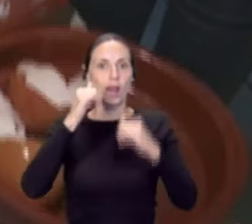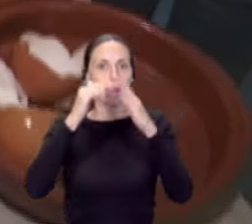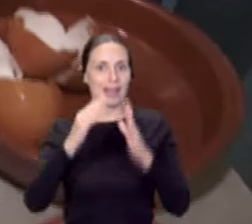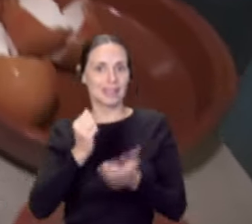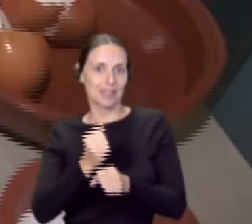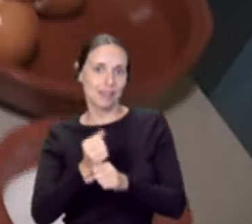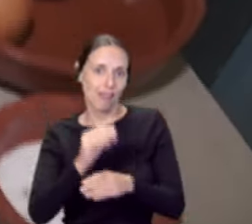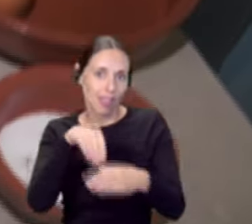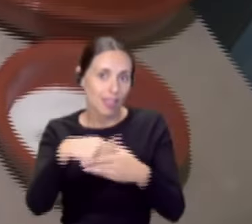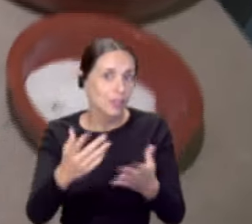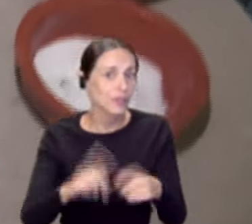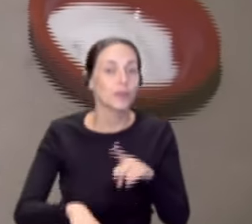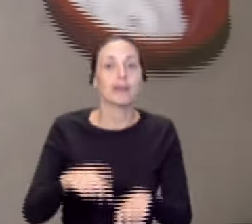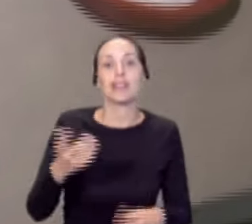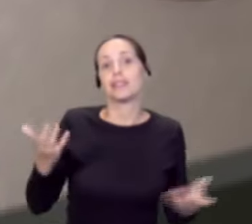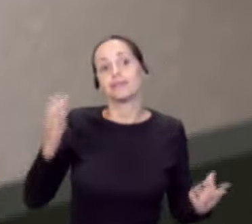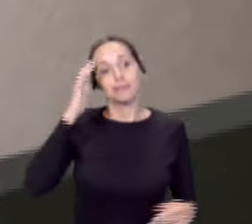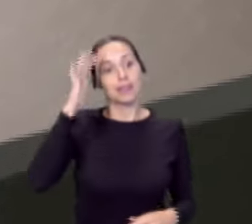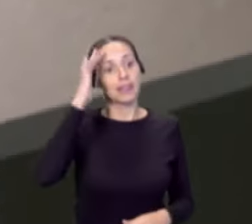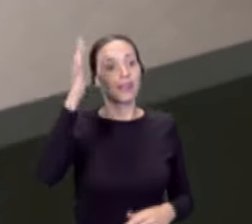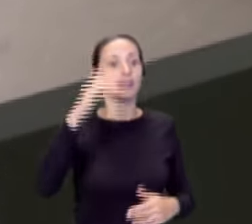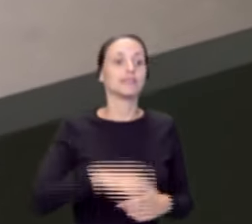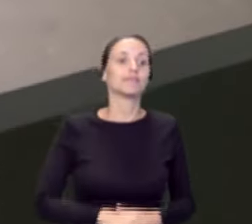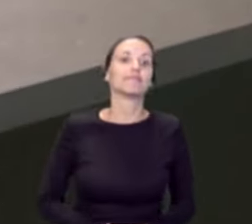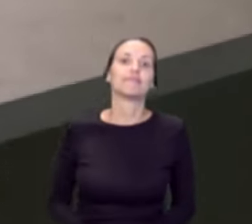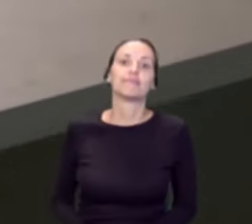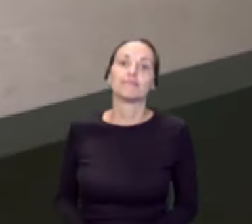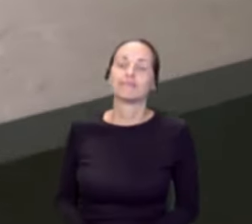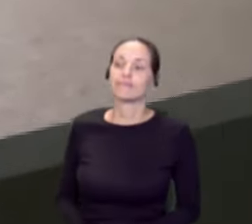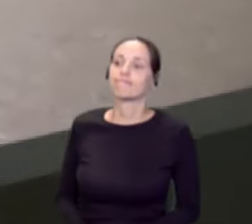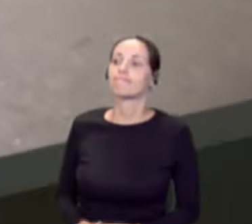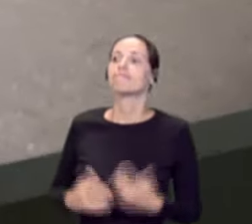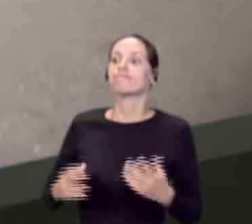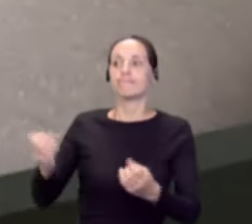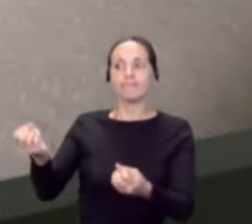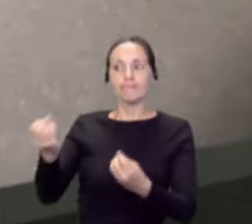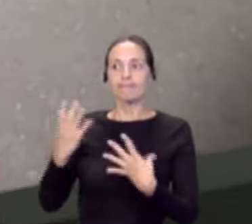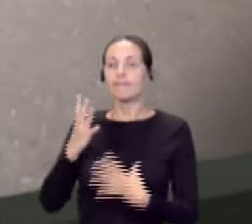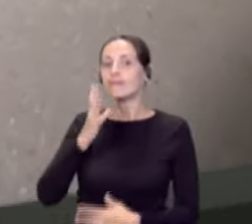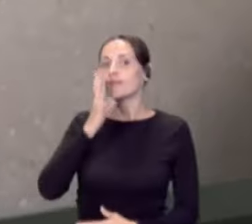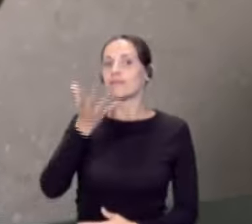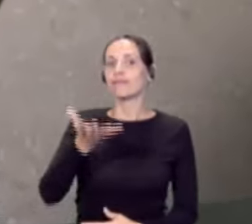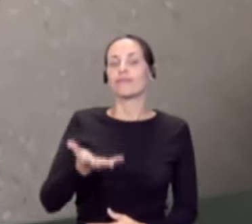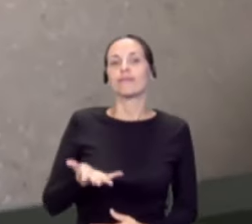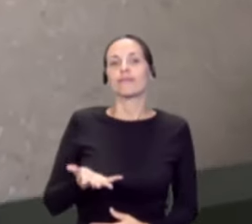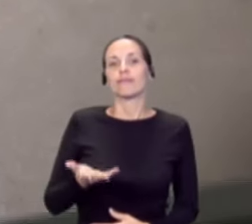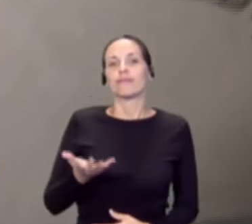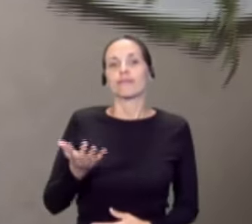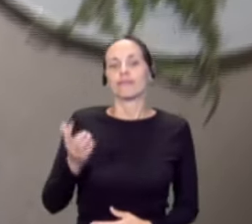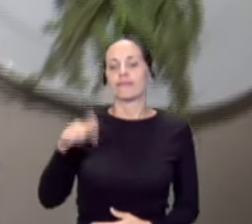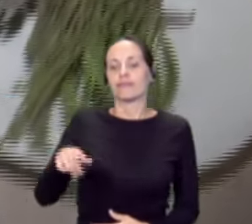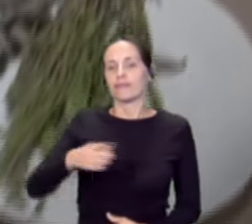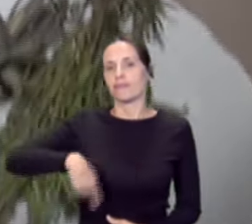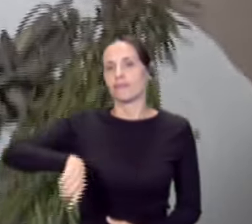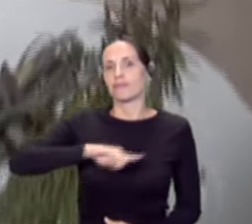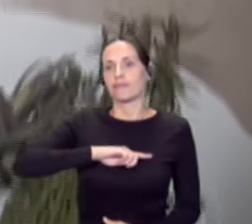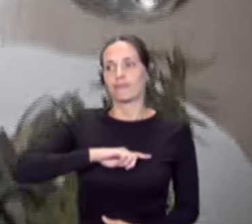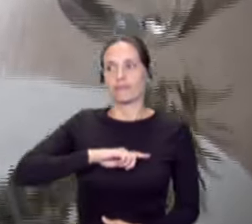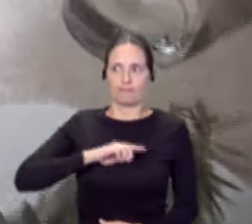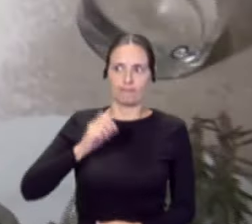Lo que nos salga de la imaginación, Steffi. Claro. Y Pablo, cuéntanos, porque hoy a nosotros estamos viendo, tú ya has